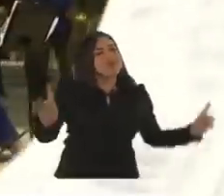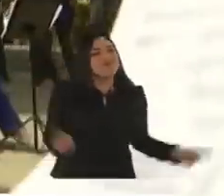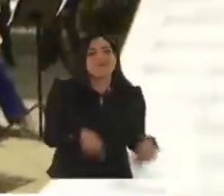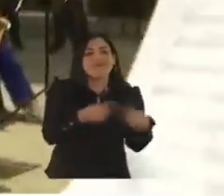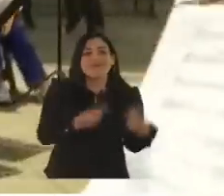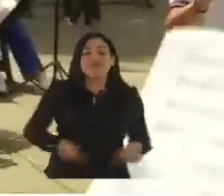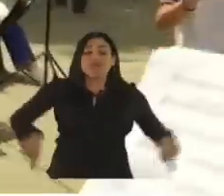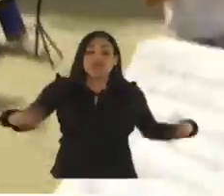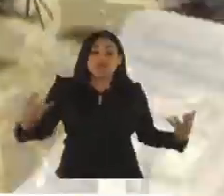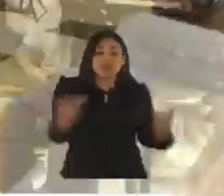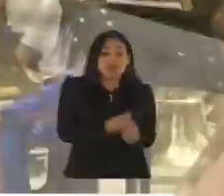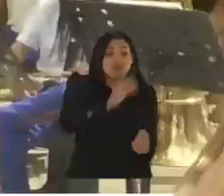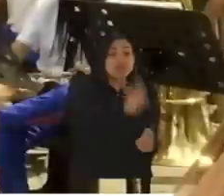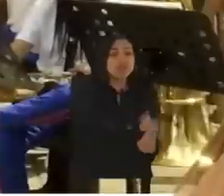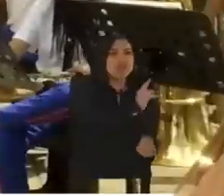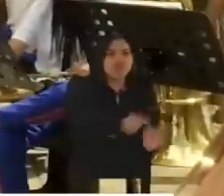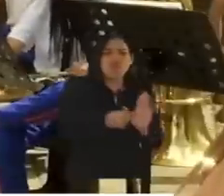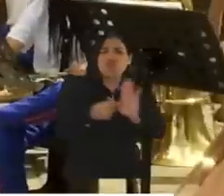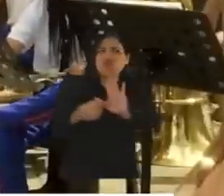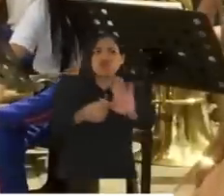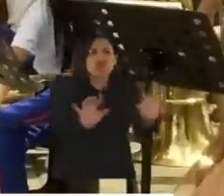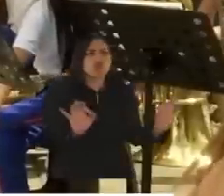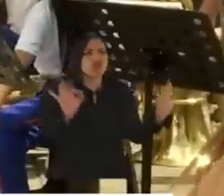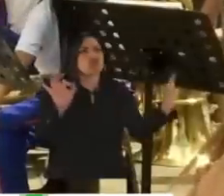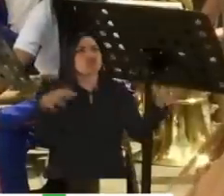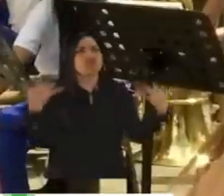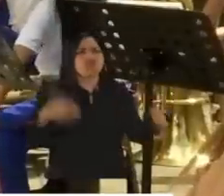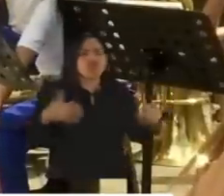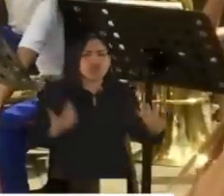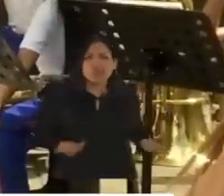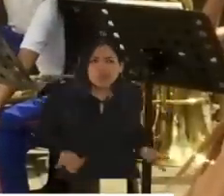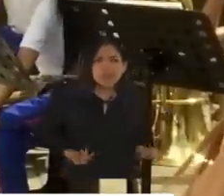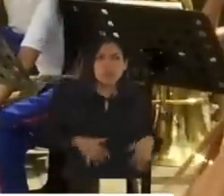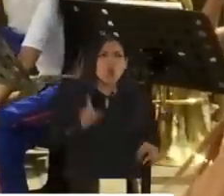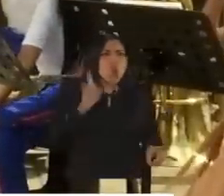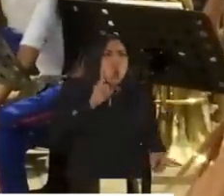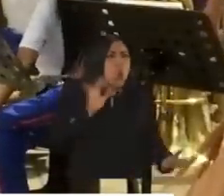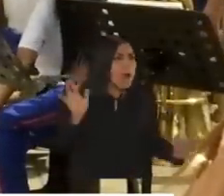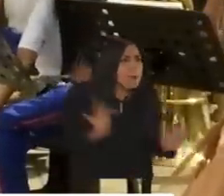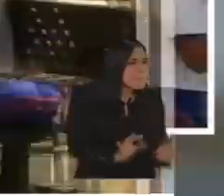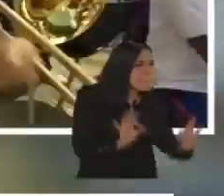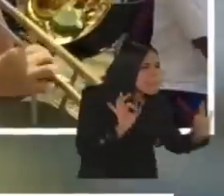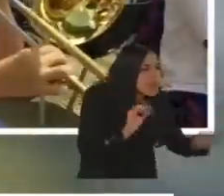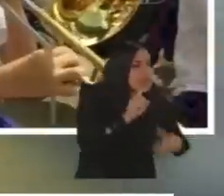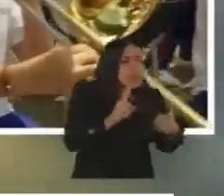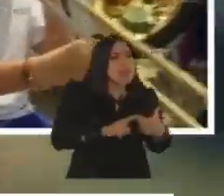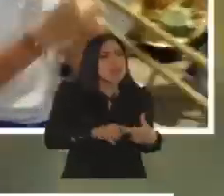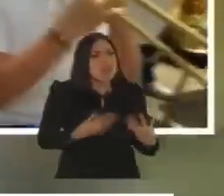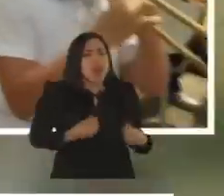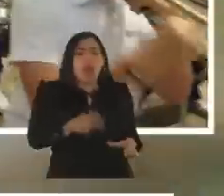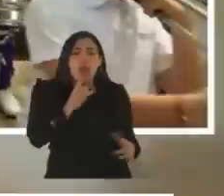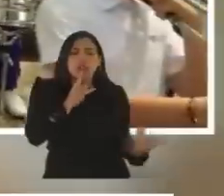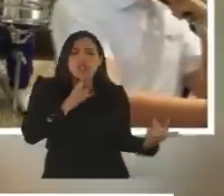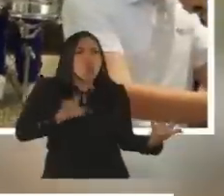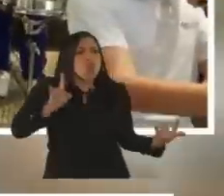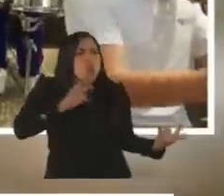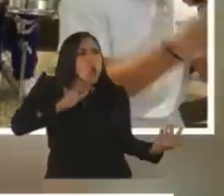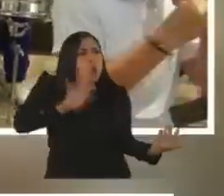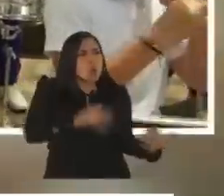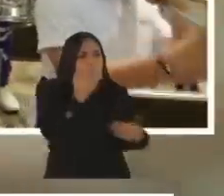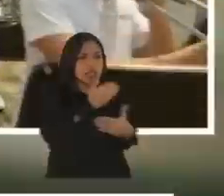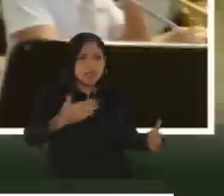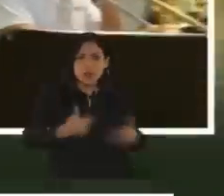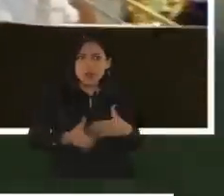Es una banda que se ha destacado muchísimo por su sonoridad, su carácter interpretativo, además de que son